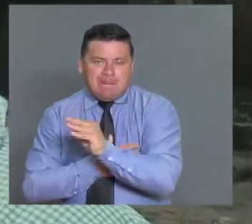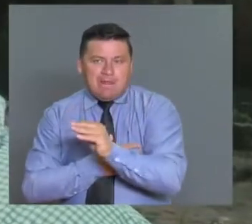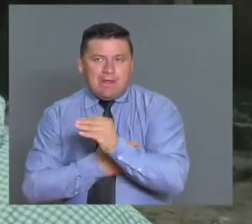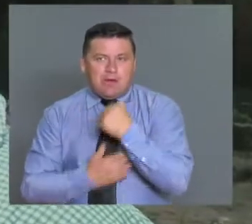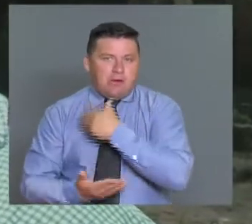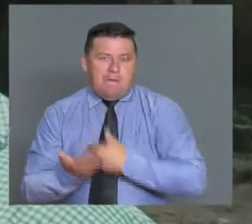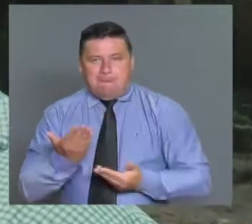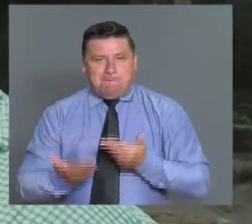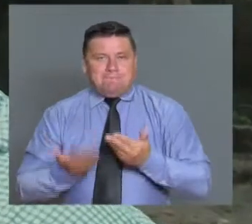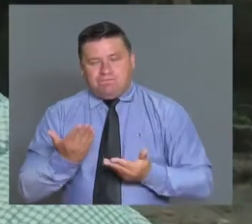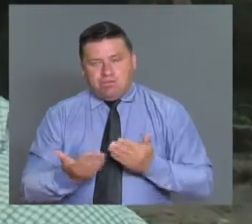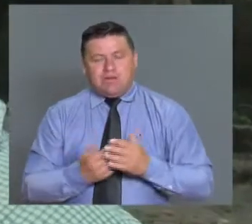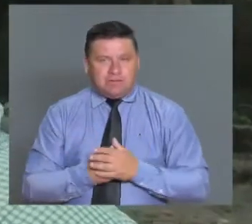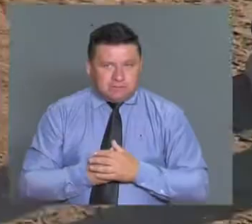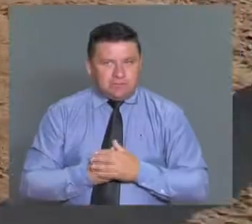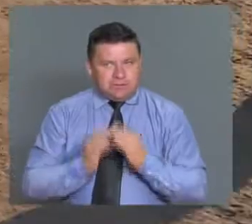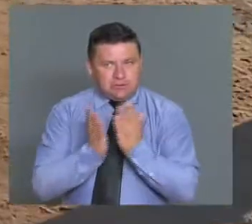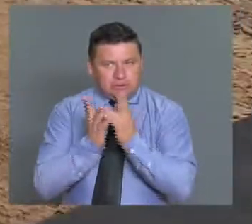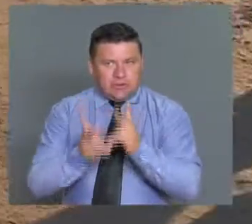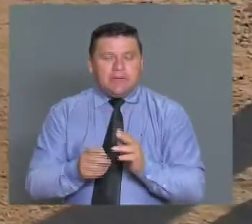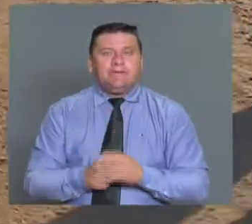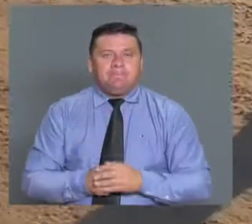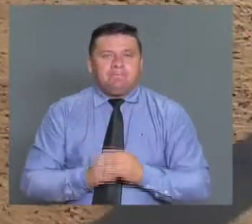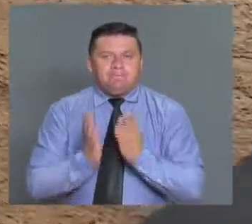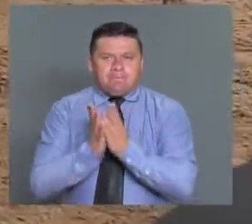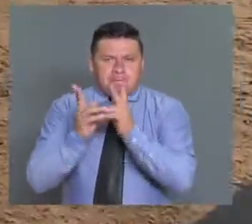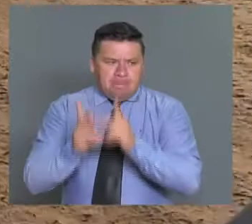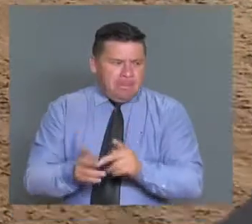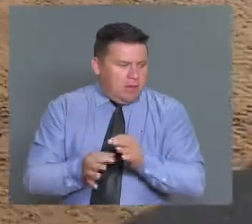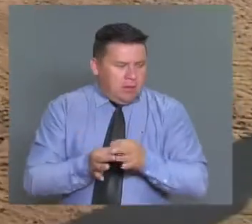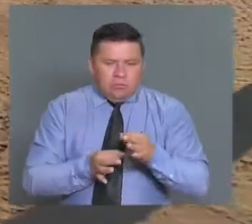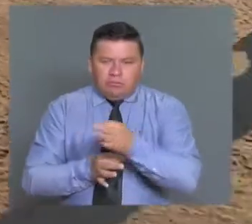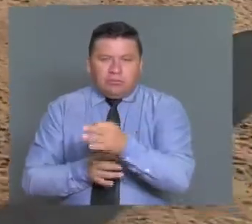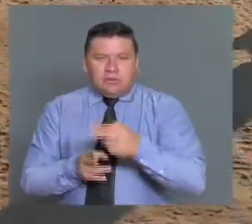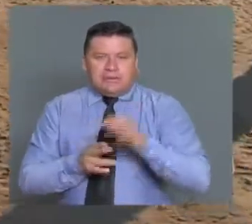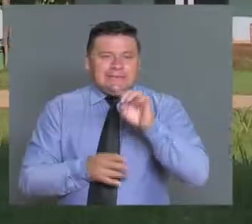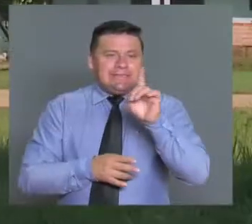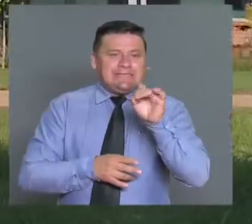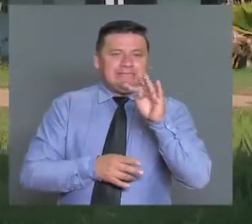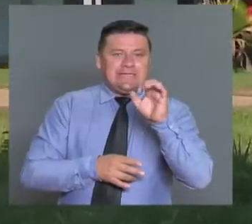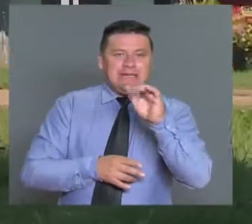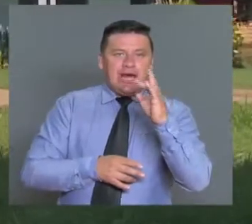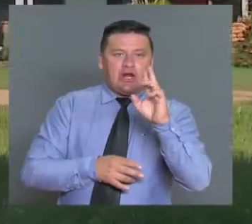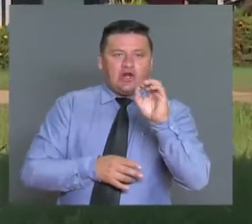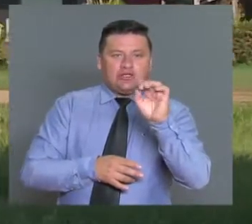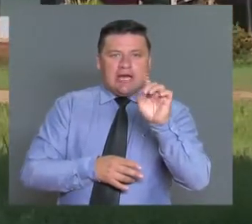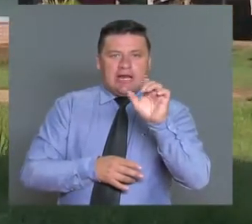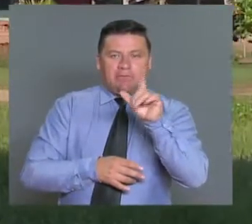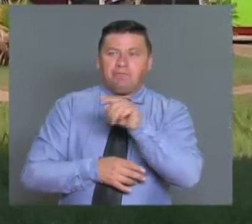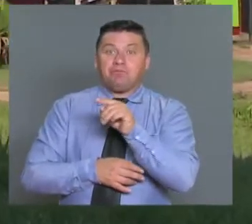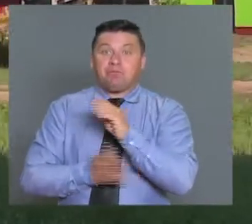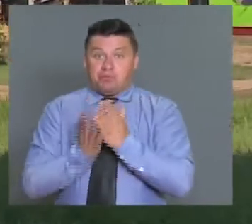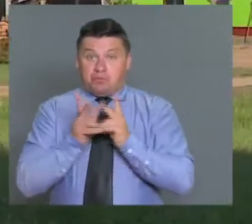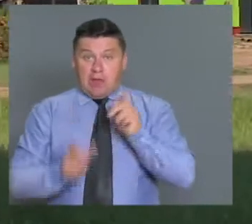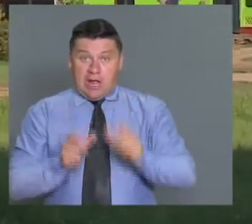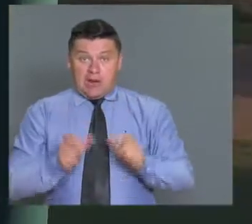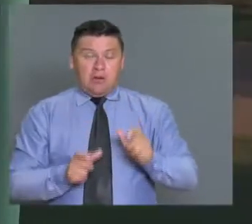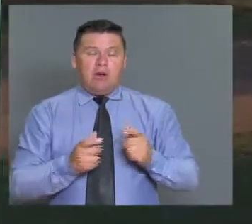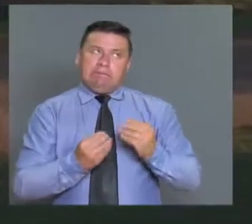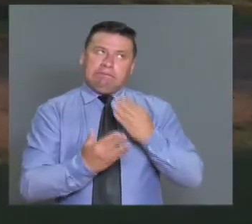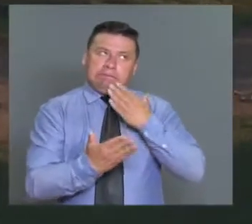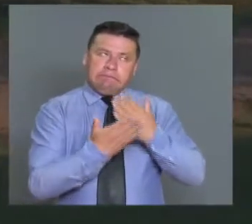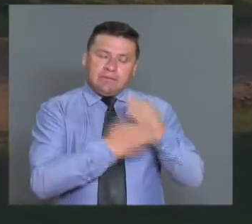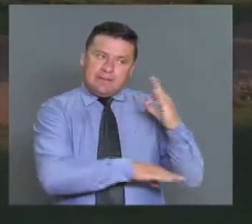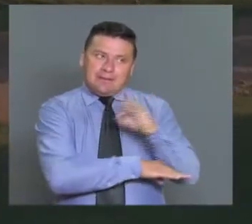las posibilidades de estudiar. Los estudiantes del municipio de Santa Rosalía, en el Vichada, agradecen la presencia de la ESAP